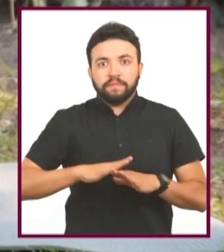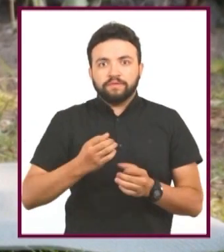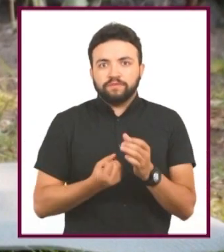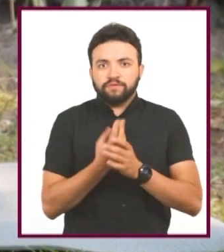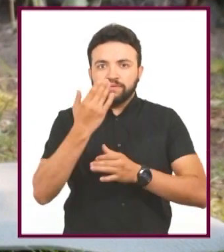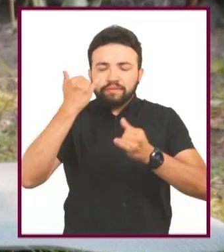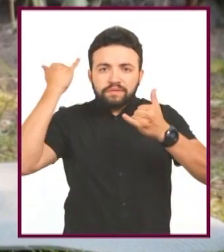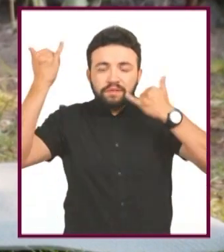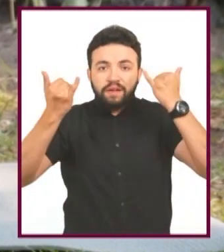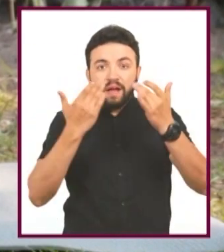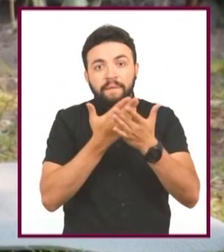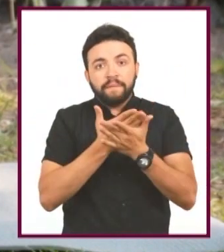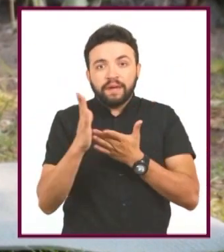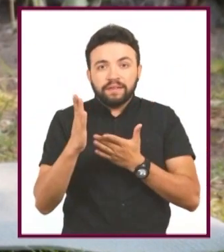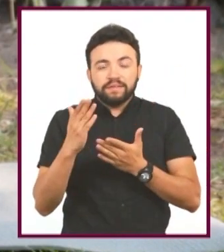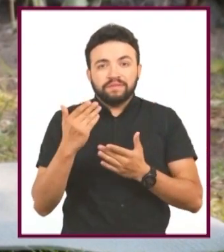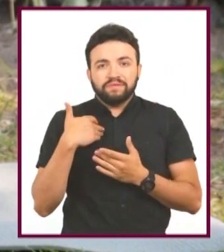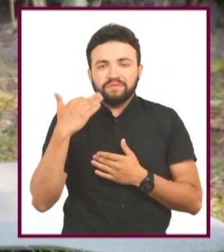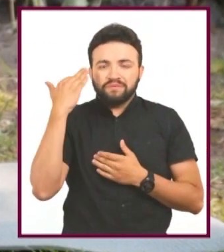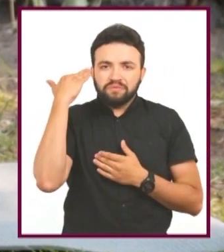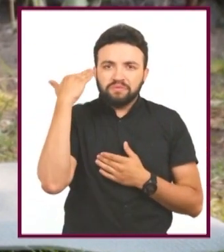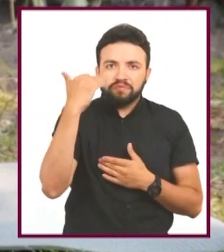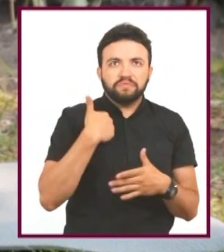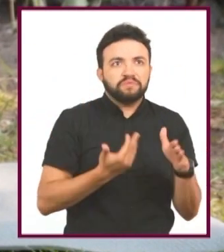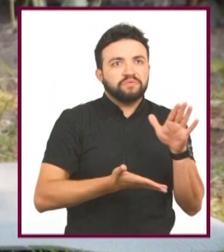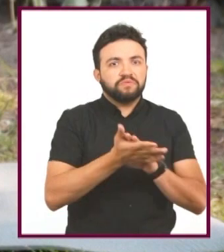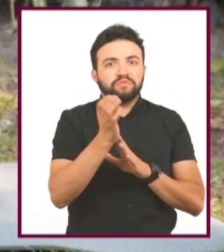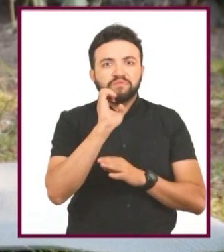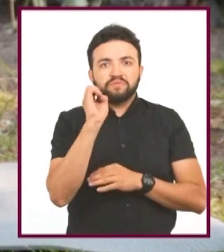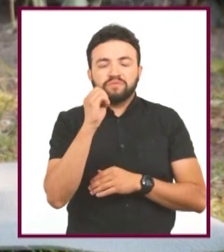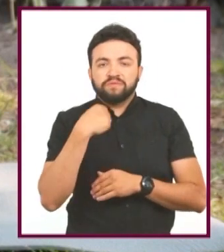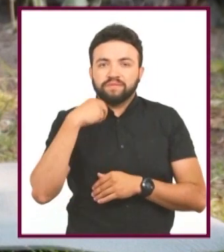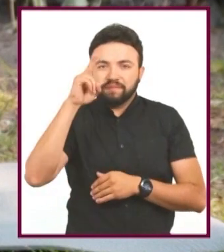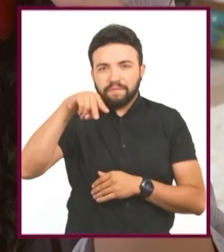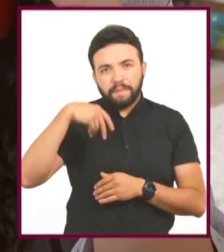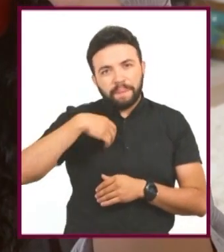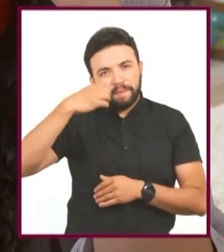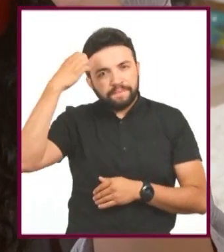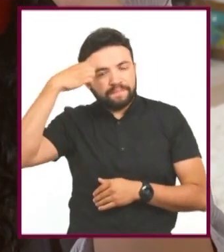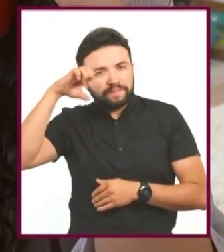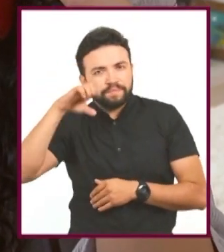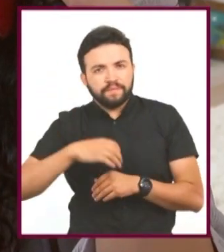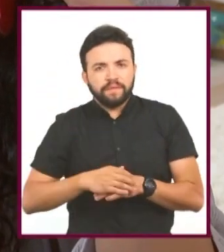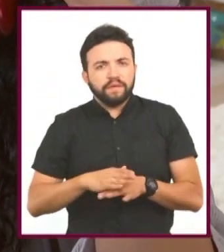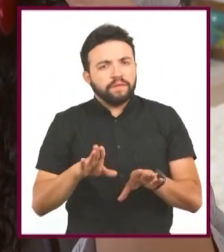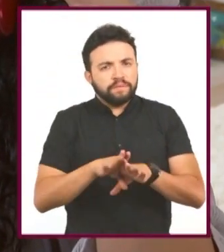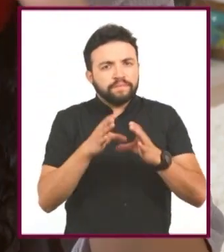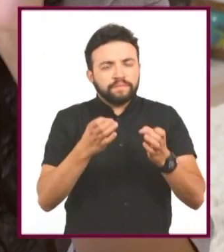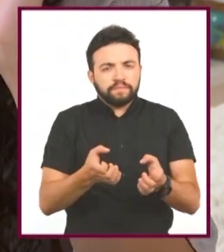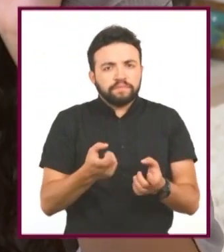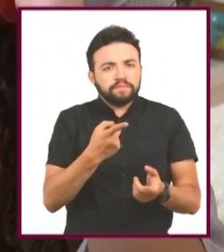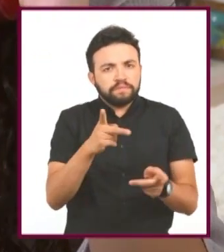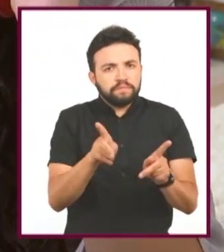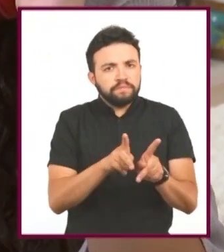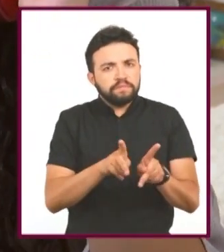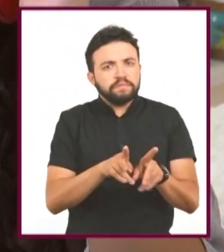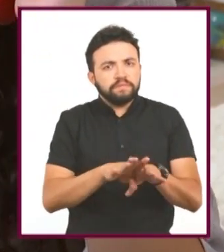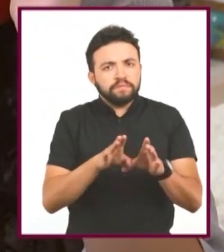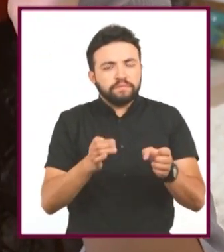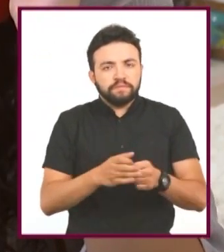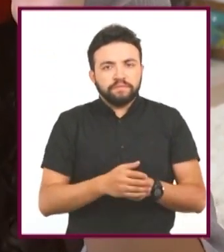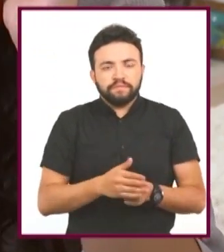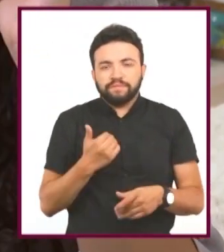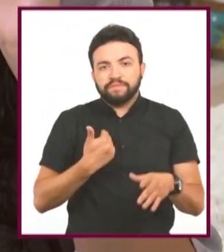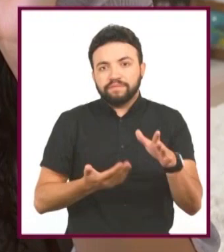aparte, hace muchísimo tiempo que no salía. Ya lo extrañaba. ¿Y cómo te fue? ¿Qué tal tus primos?